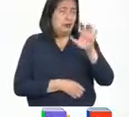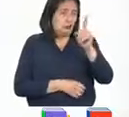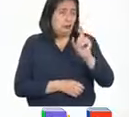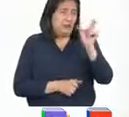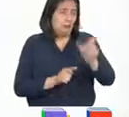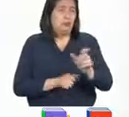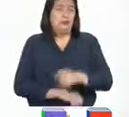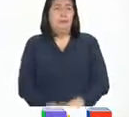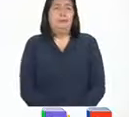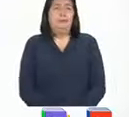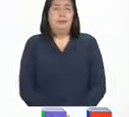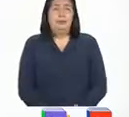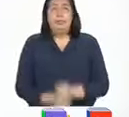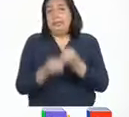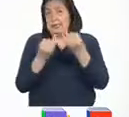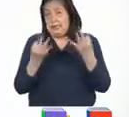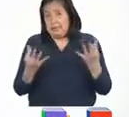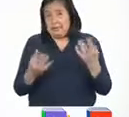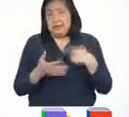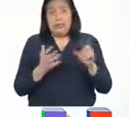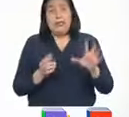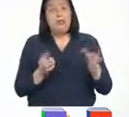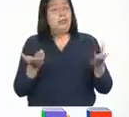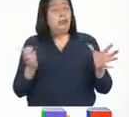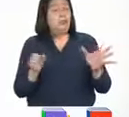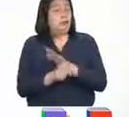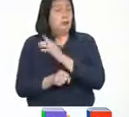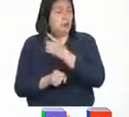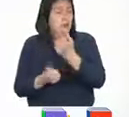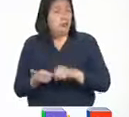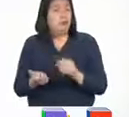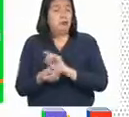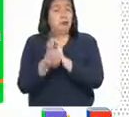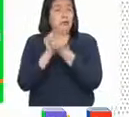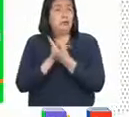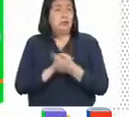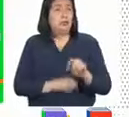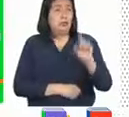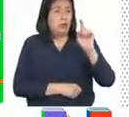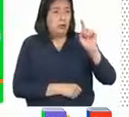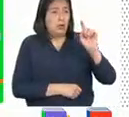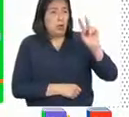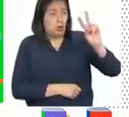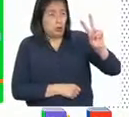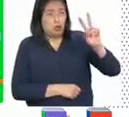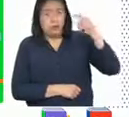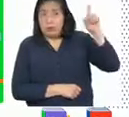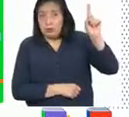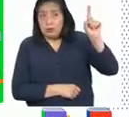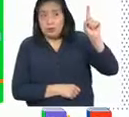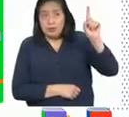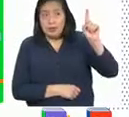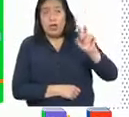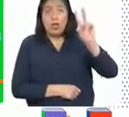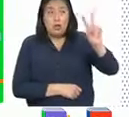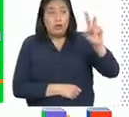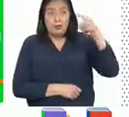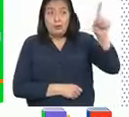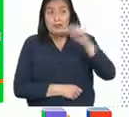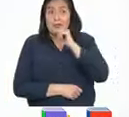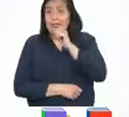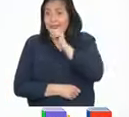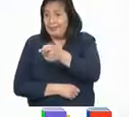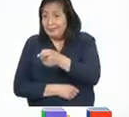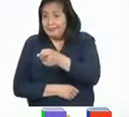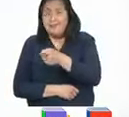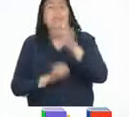1.855.501 personas, cantidad que al ser redondeada se convierte en 2 millones, los 2 millones que